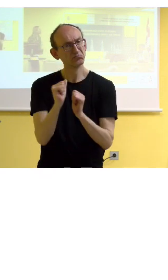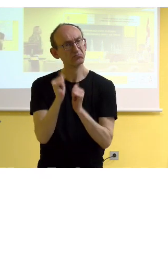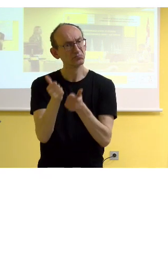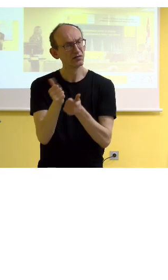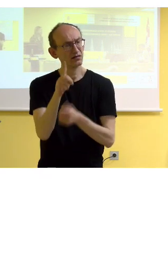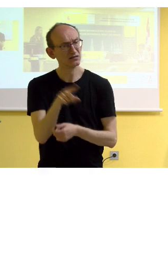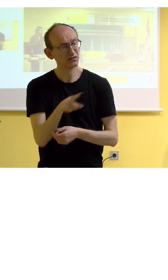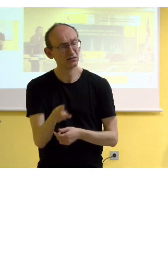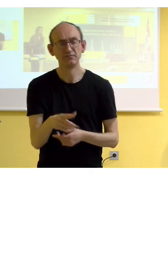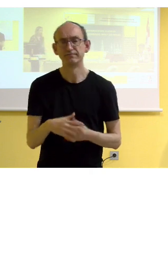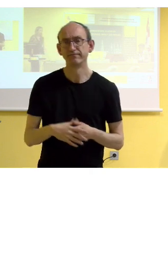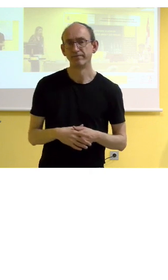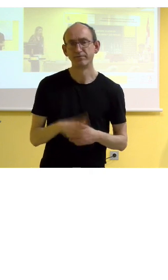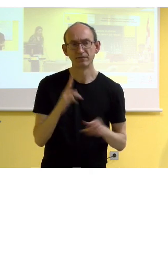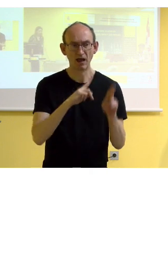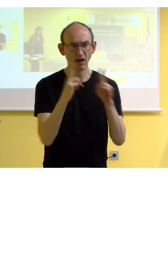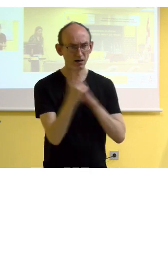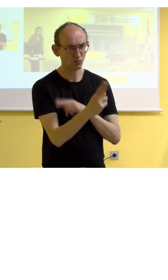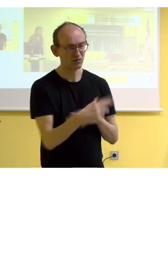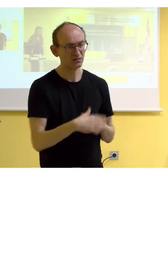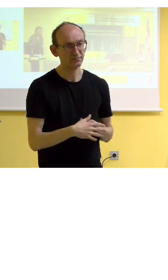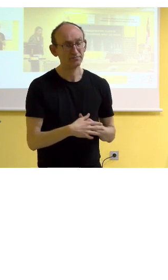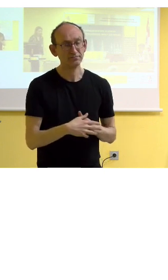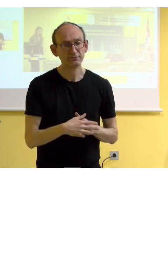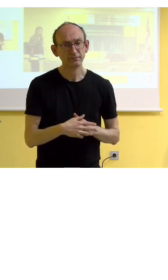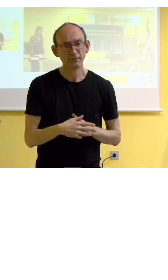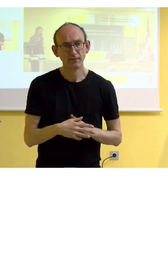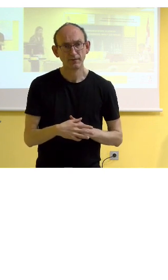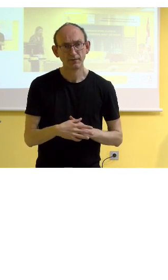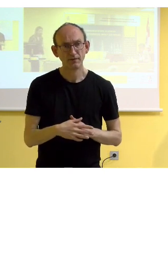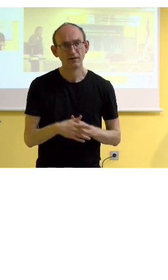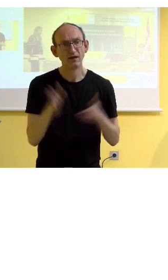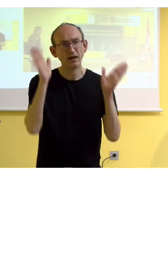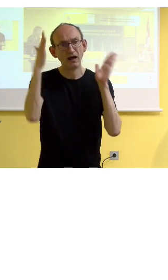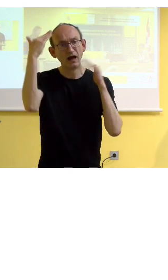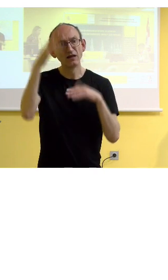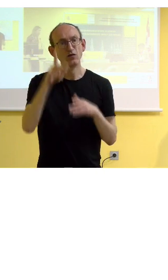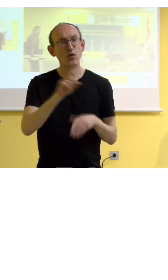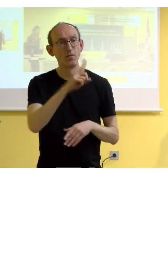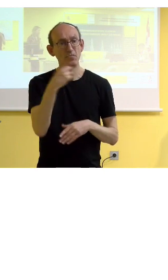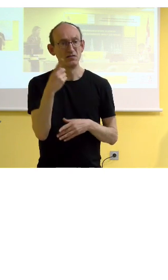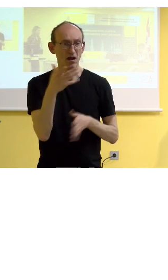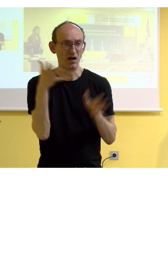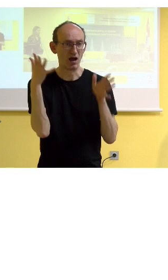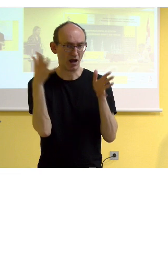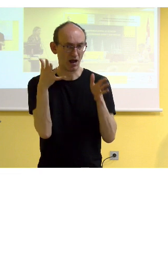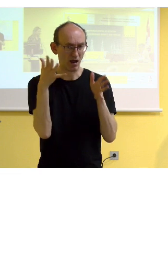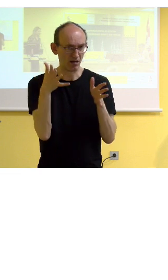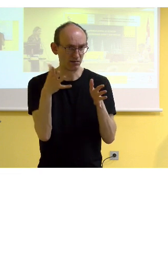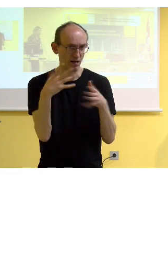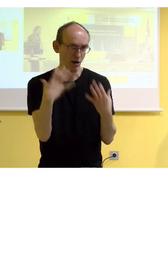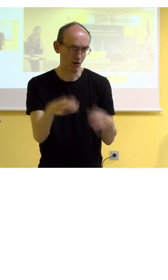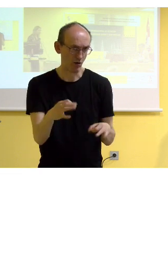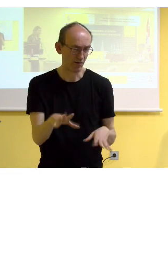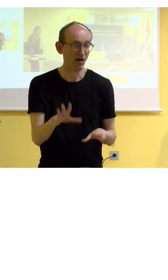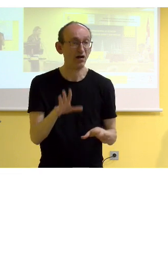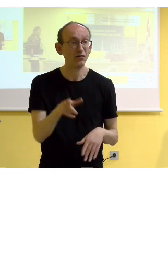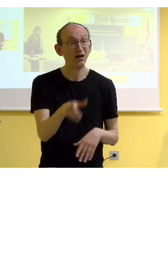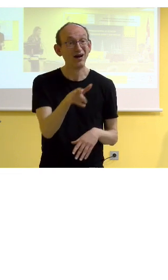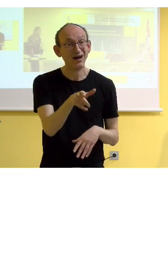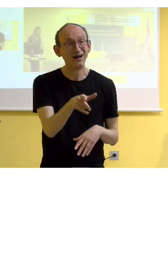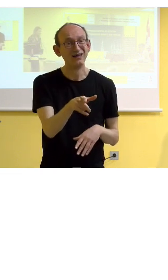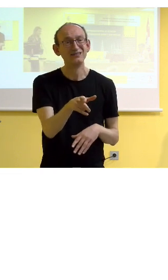ver, lo normal es que se informara desde atención primaria. Nuestra experiencia es que muchas veces desde allí